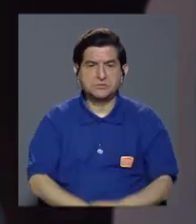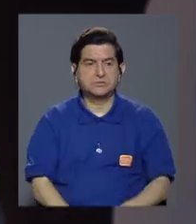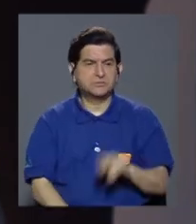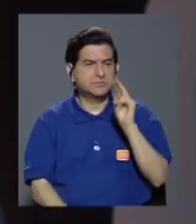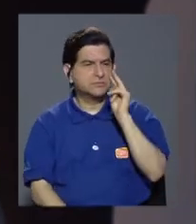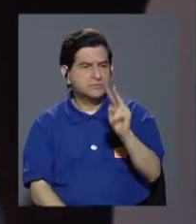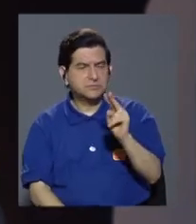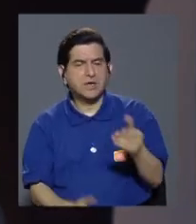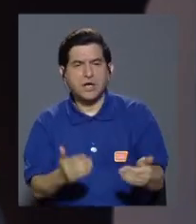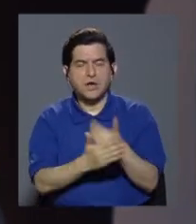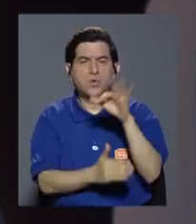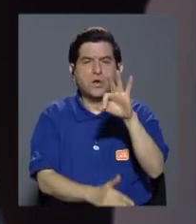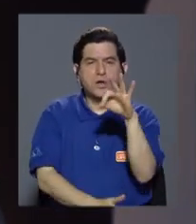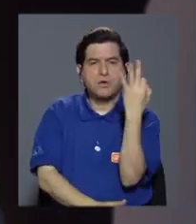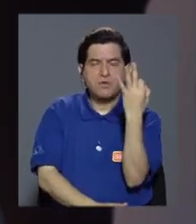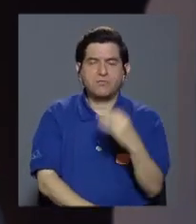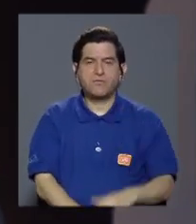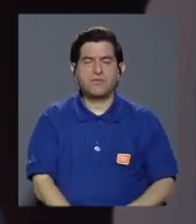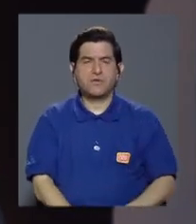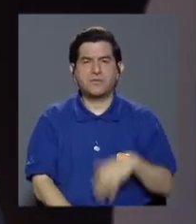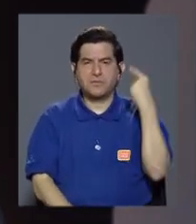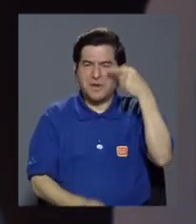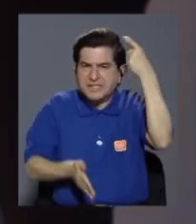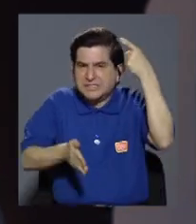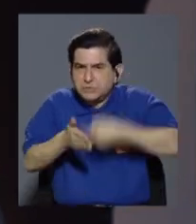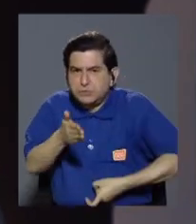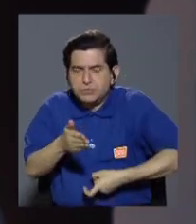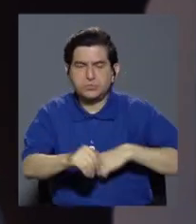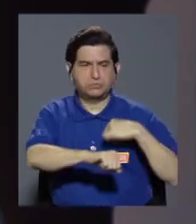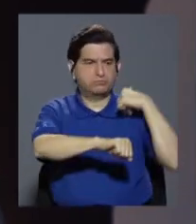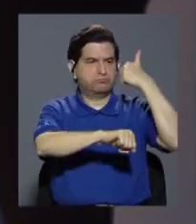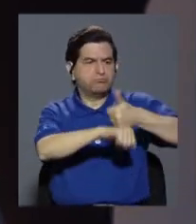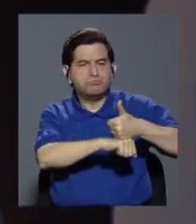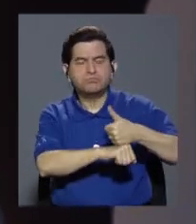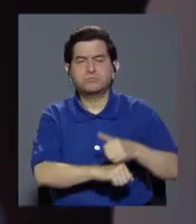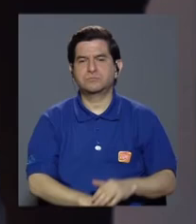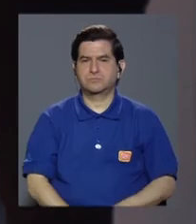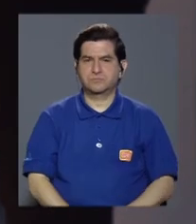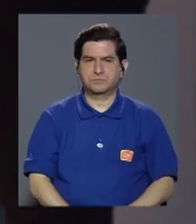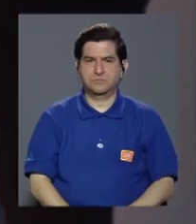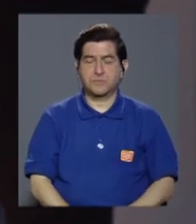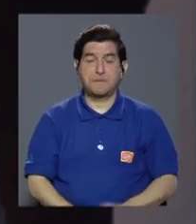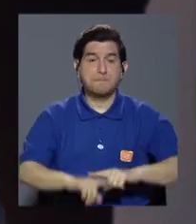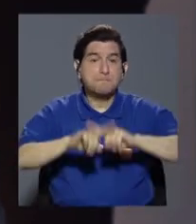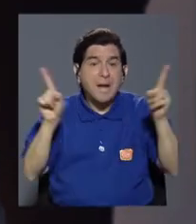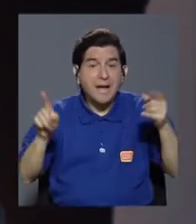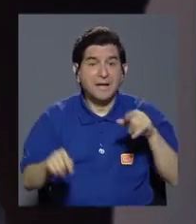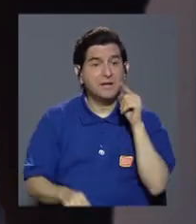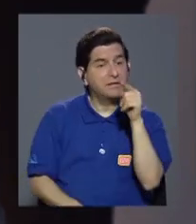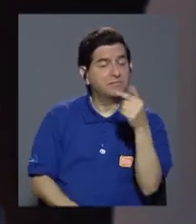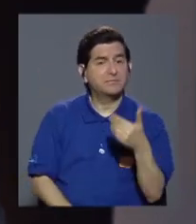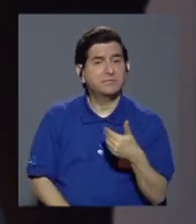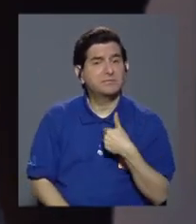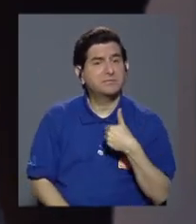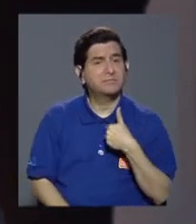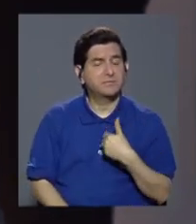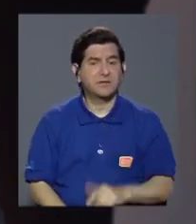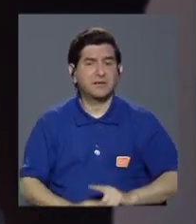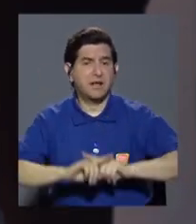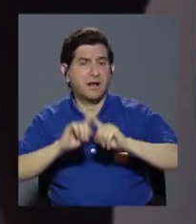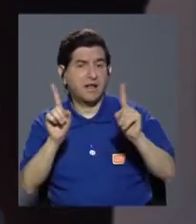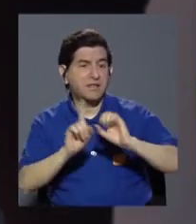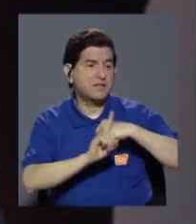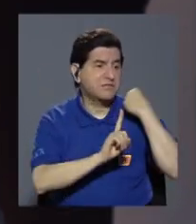viendo una nueva forma de autoritarismos que se instalan como formas de gobierno pero que tienen a diferencia de lo que